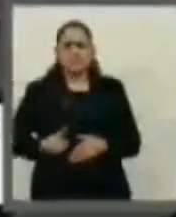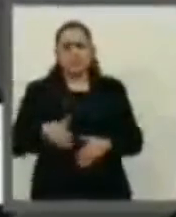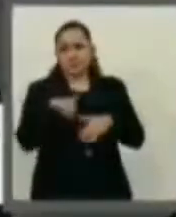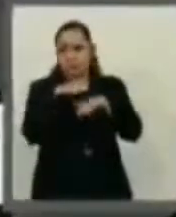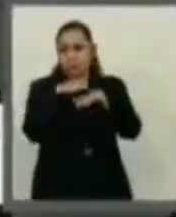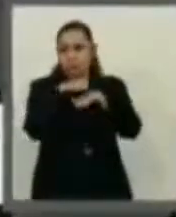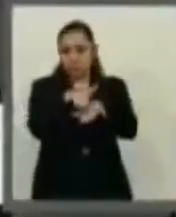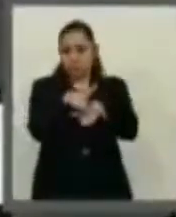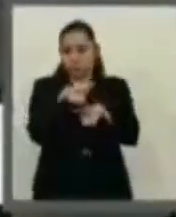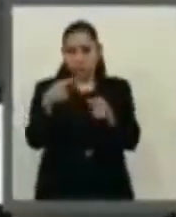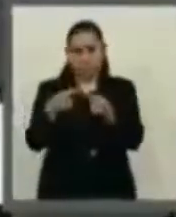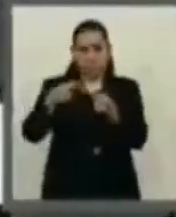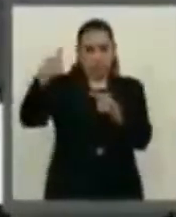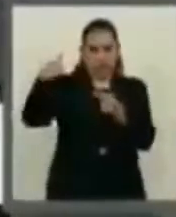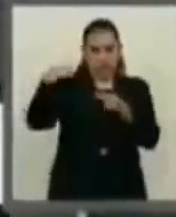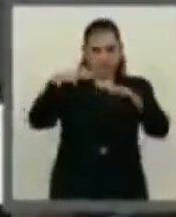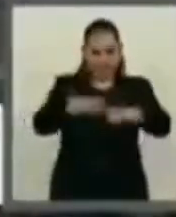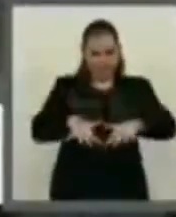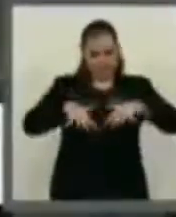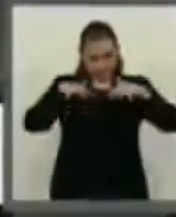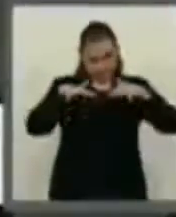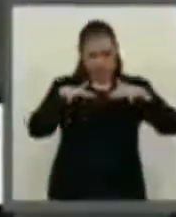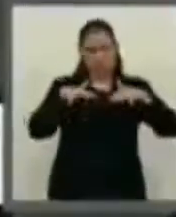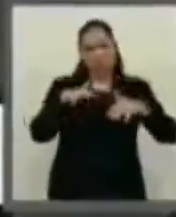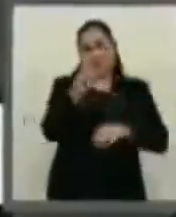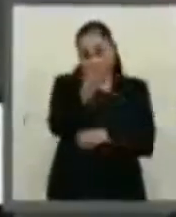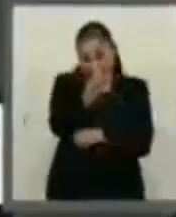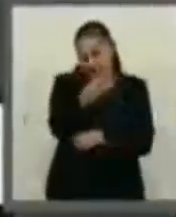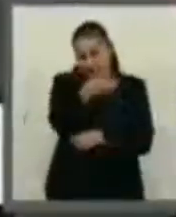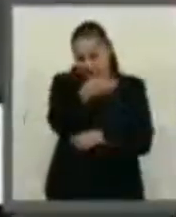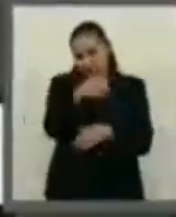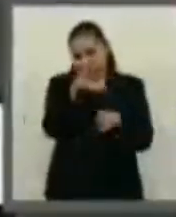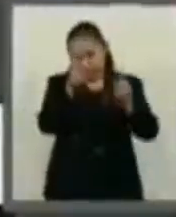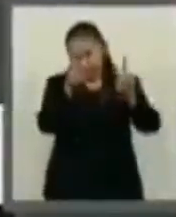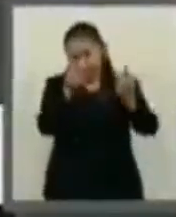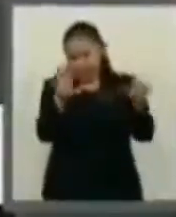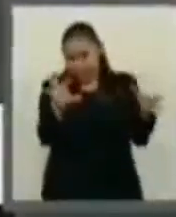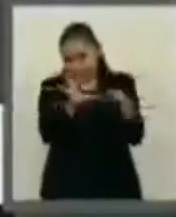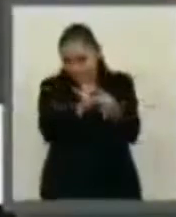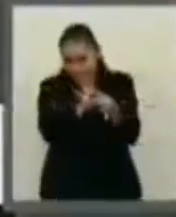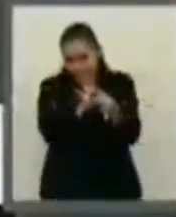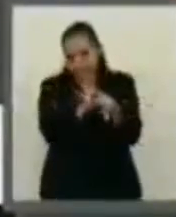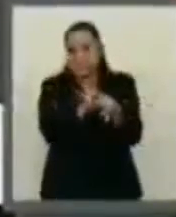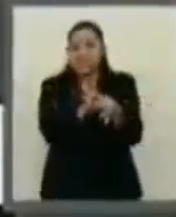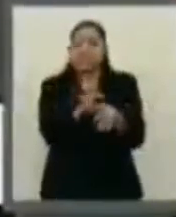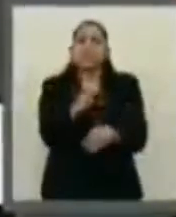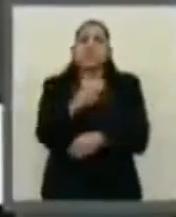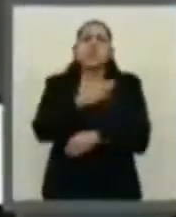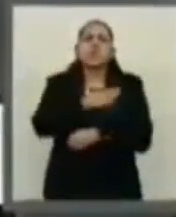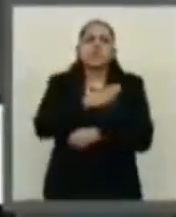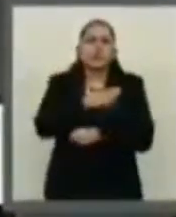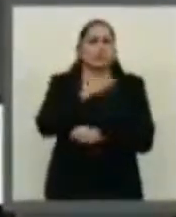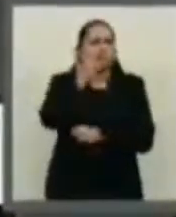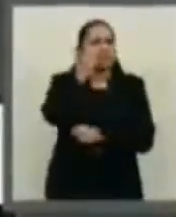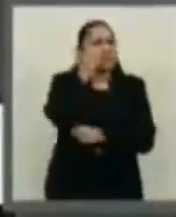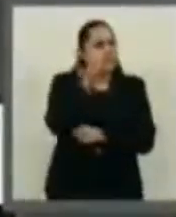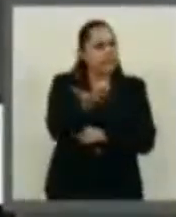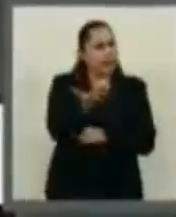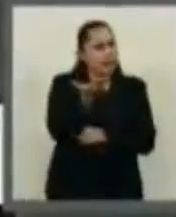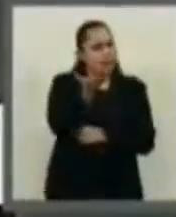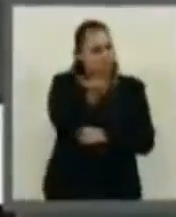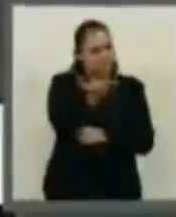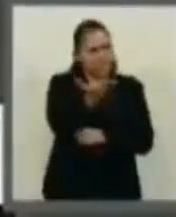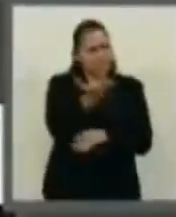la sesión pasada y justamente con este tema, en lo particular me interesa que se anexe en el